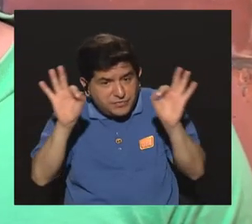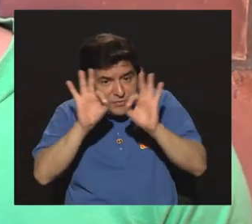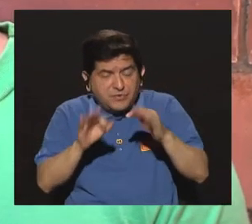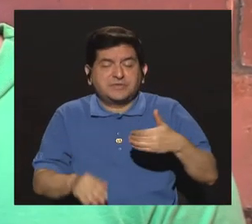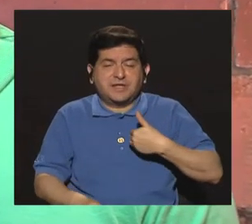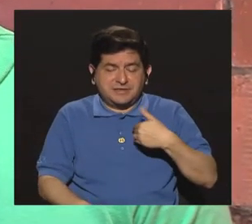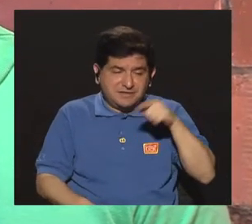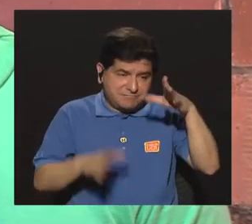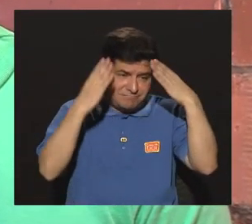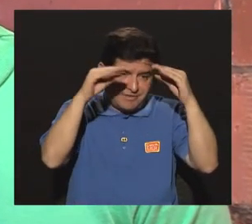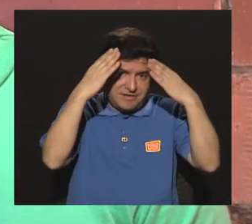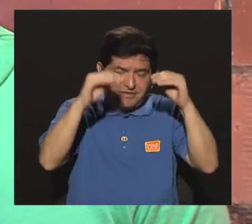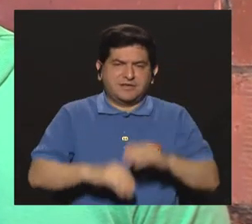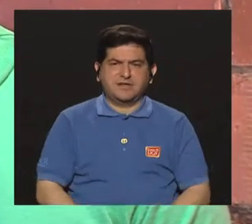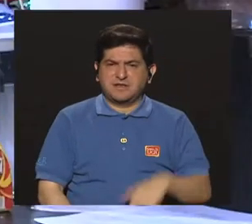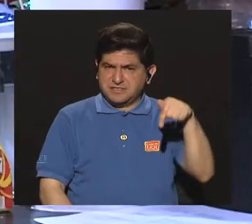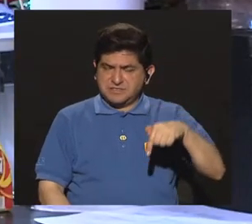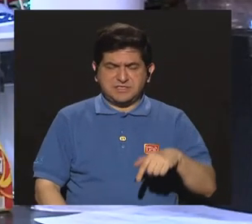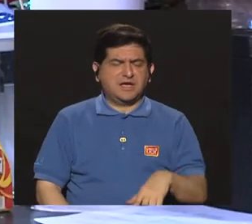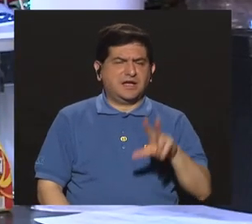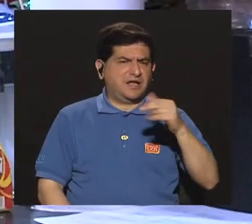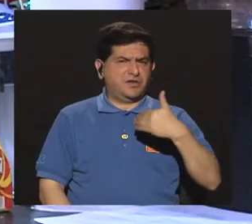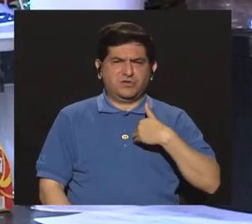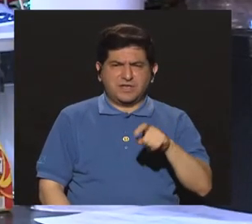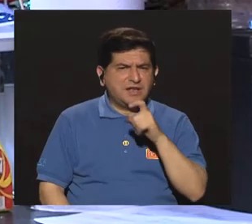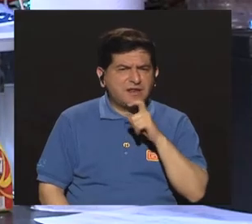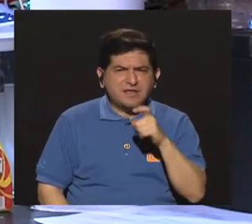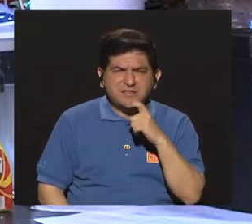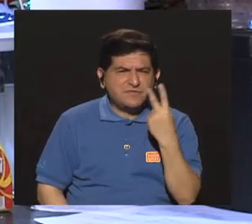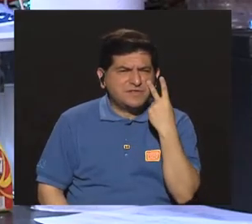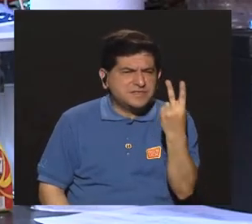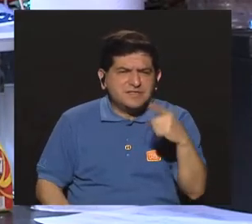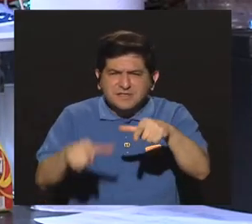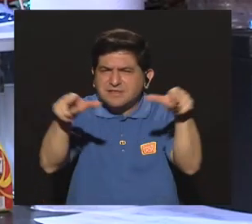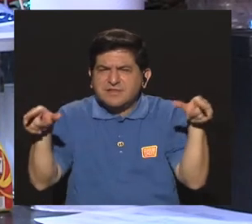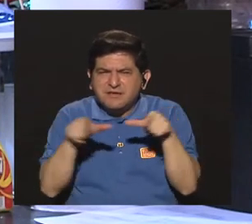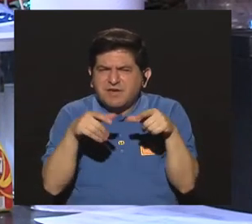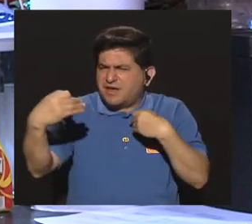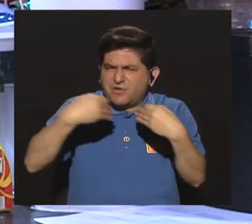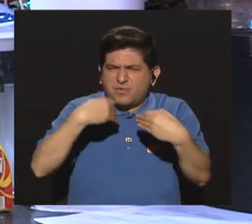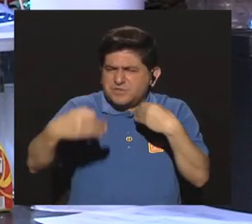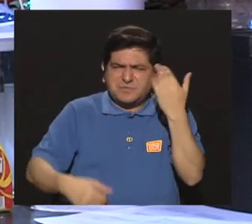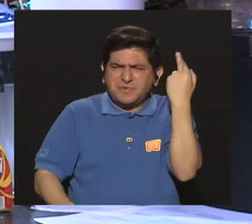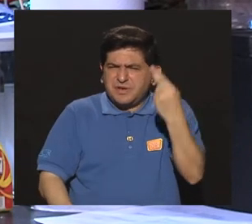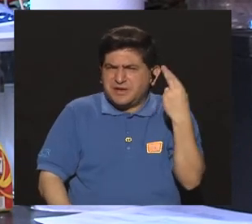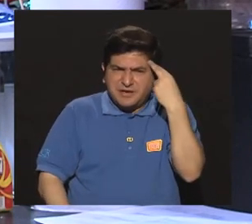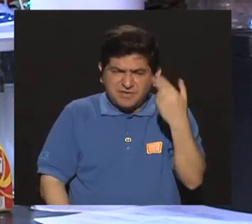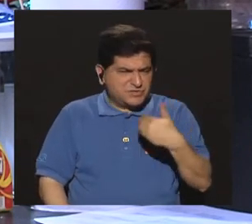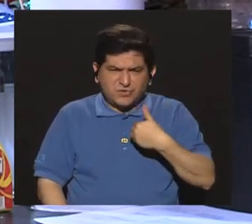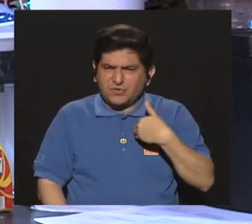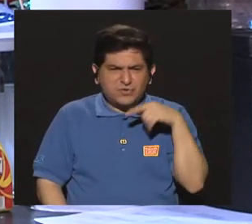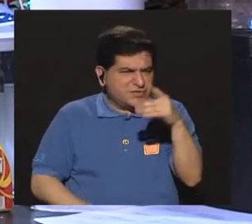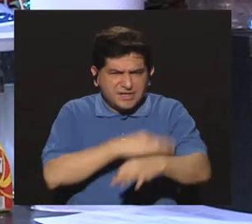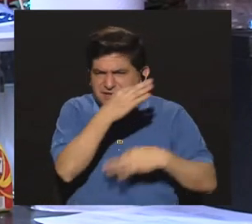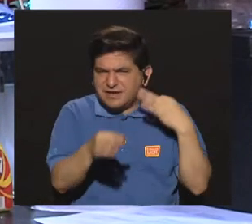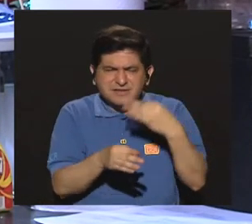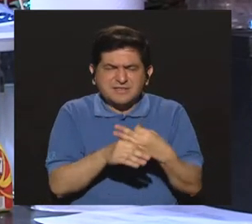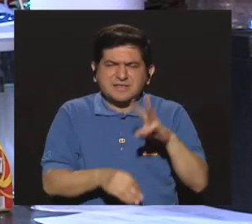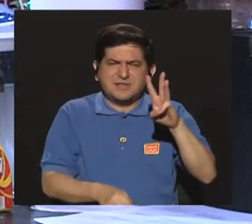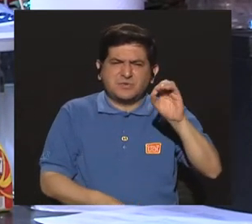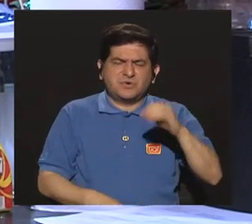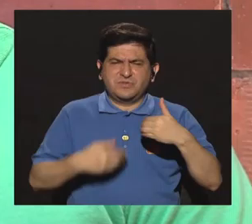importante contar con esa información si no están acabadas porque son muy difíciles de visualizar en el campo explíquenos por qué porque no tenemos representantes